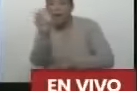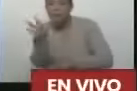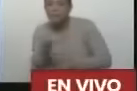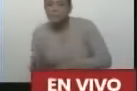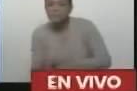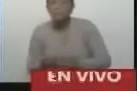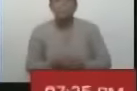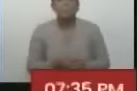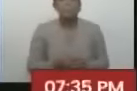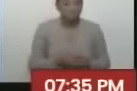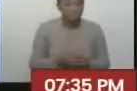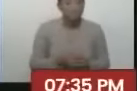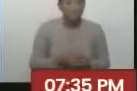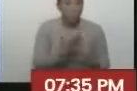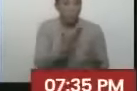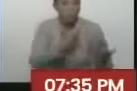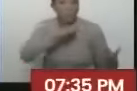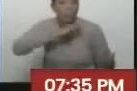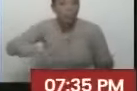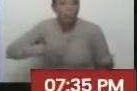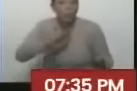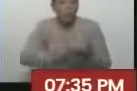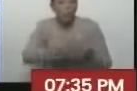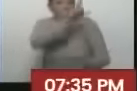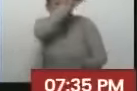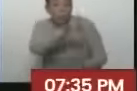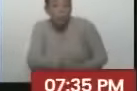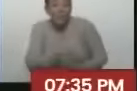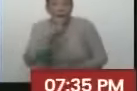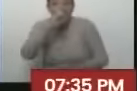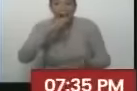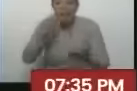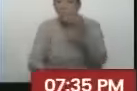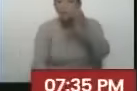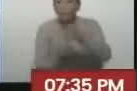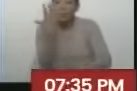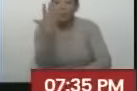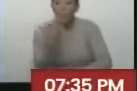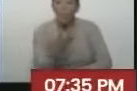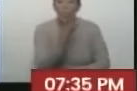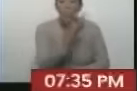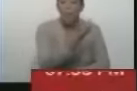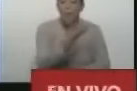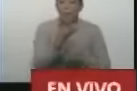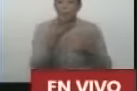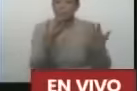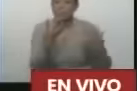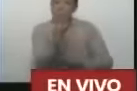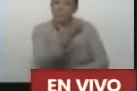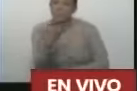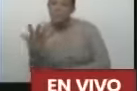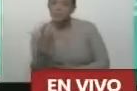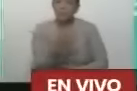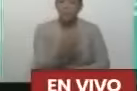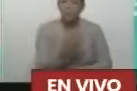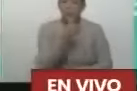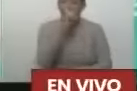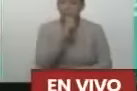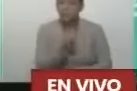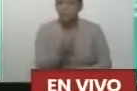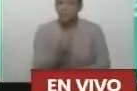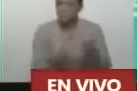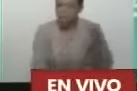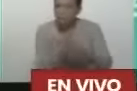seiva es una posición histórica que viene desde el año de la fundación 45 46 desde el año